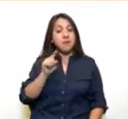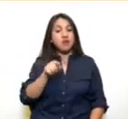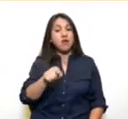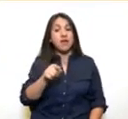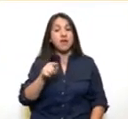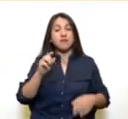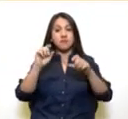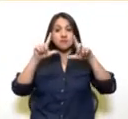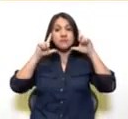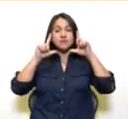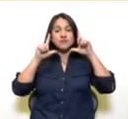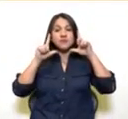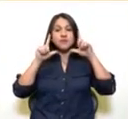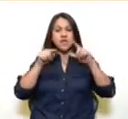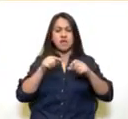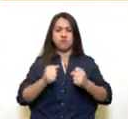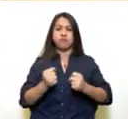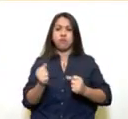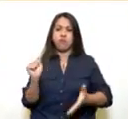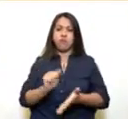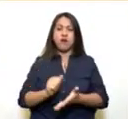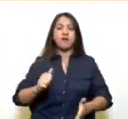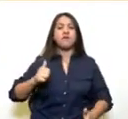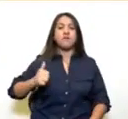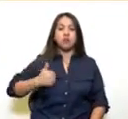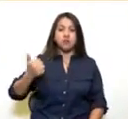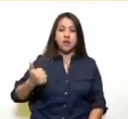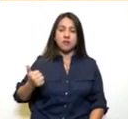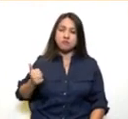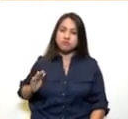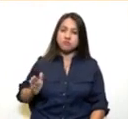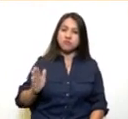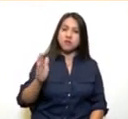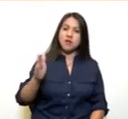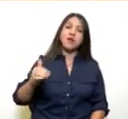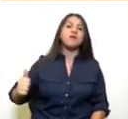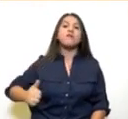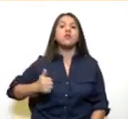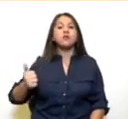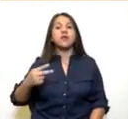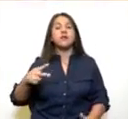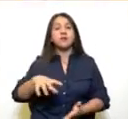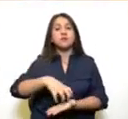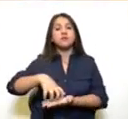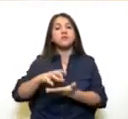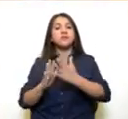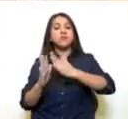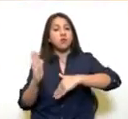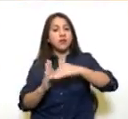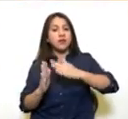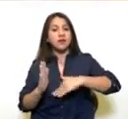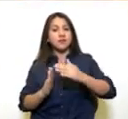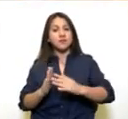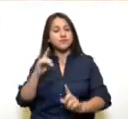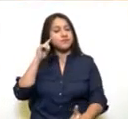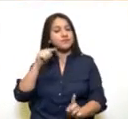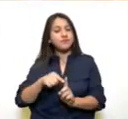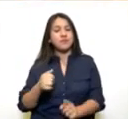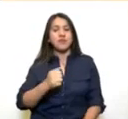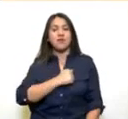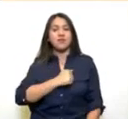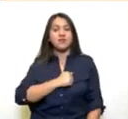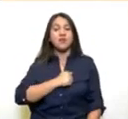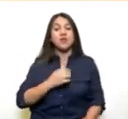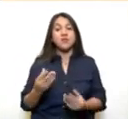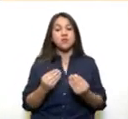caracteriza por sus tesón por su voluntad voluntad de pinta ni na y ya lo dice así y además ha enfrentado